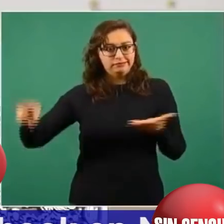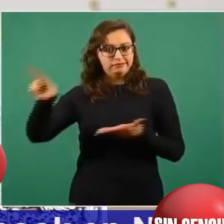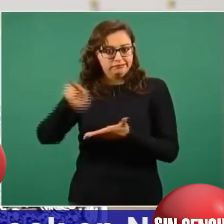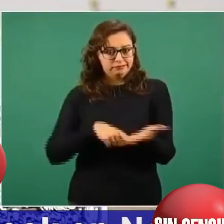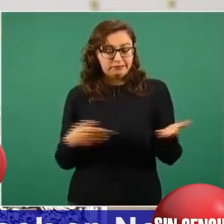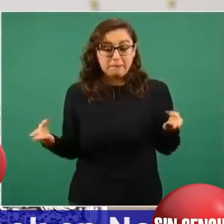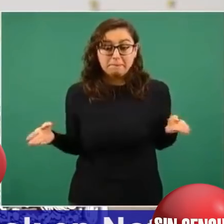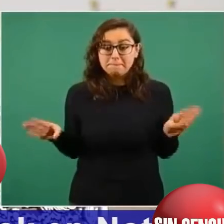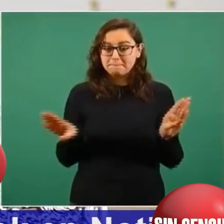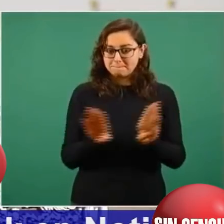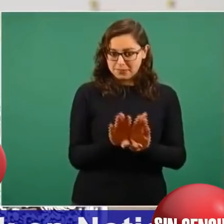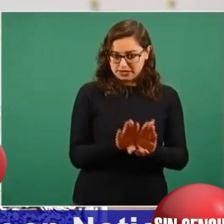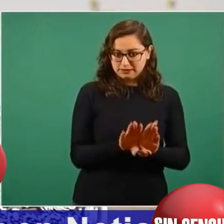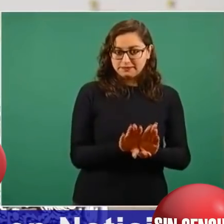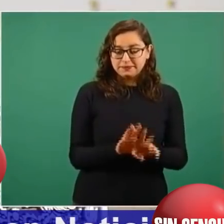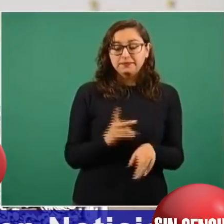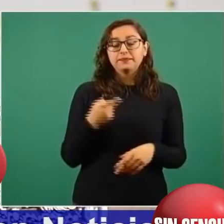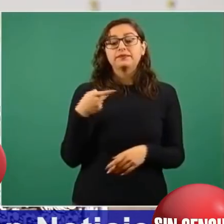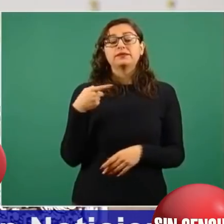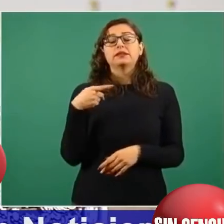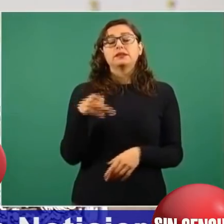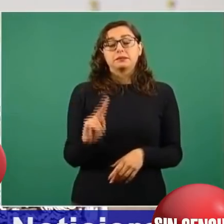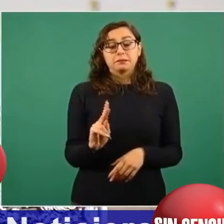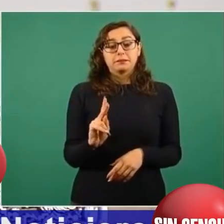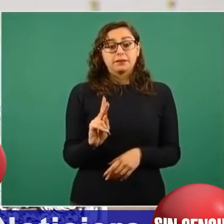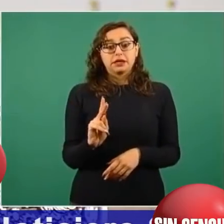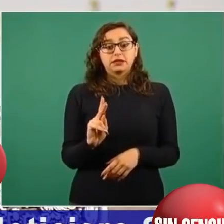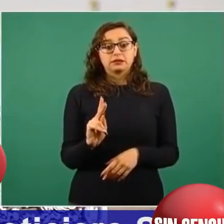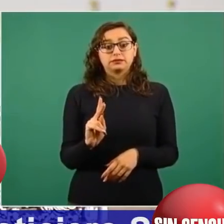pero no ha habido